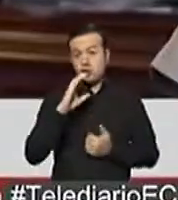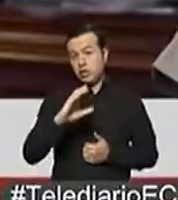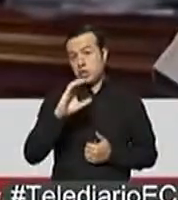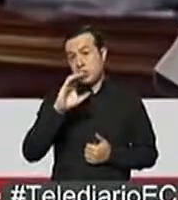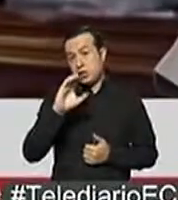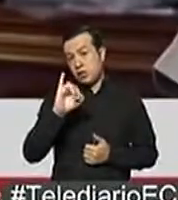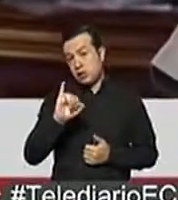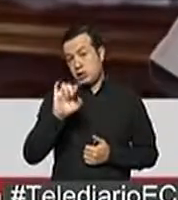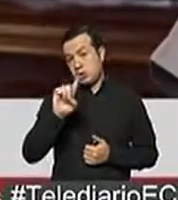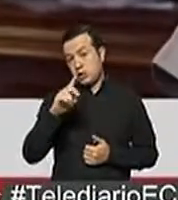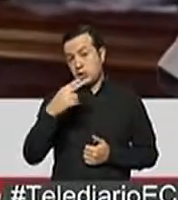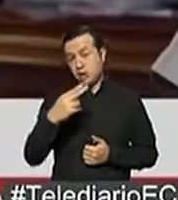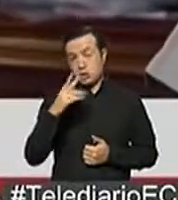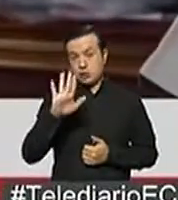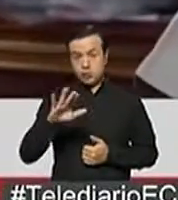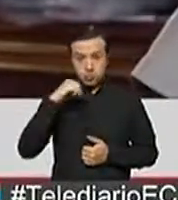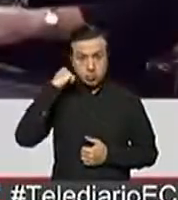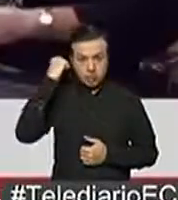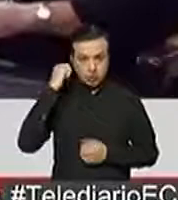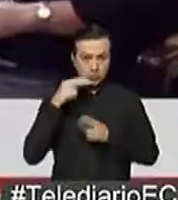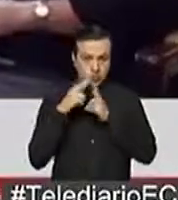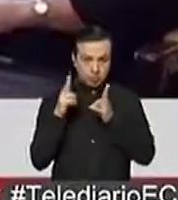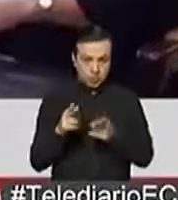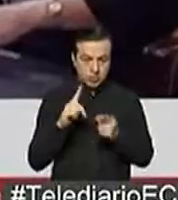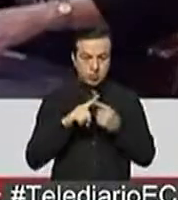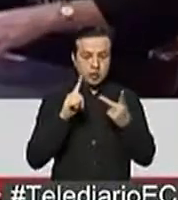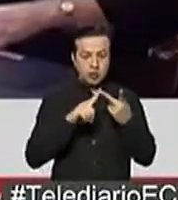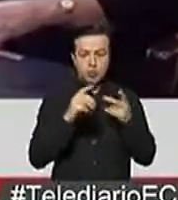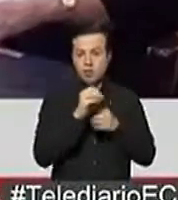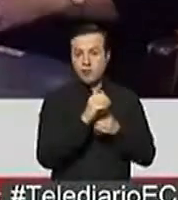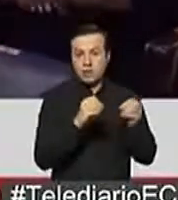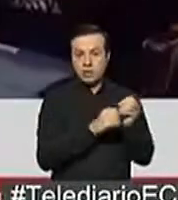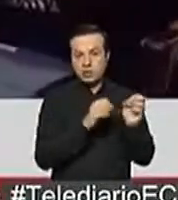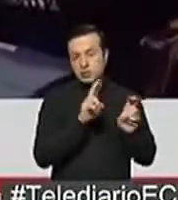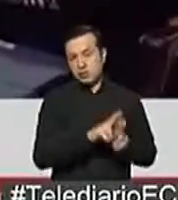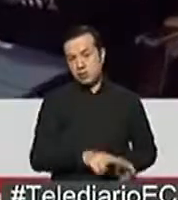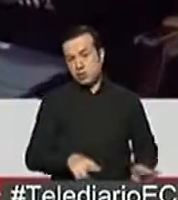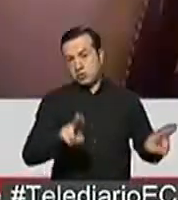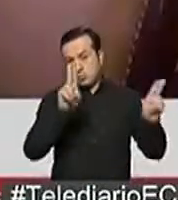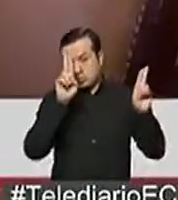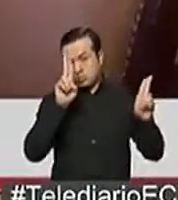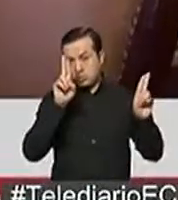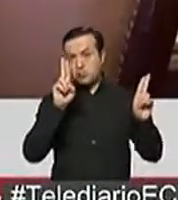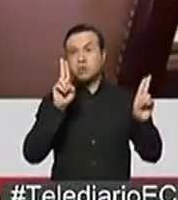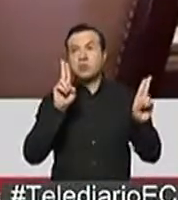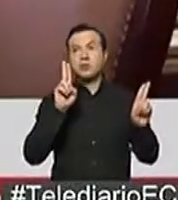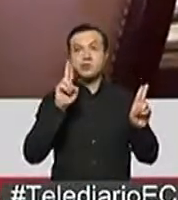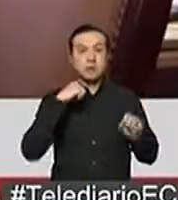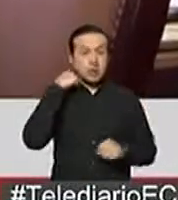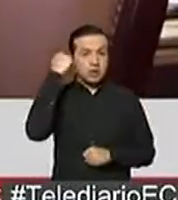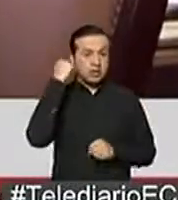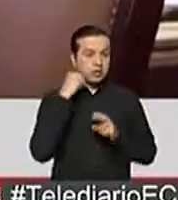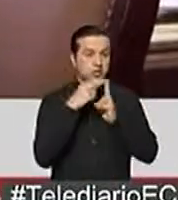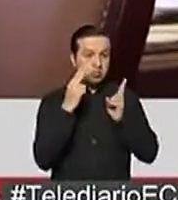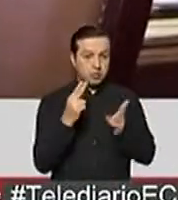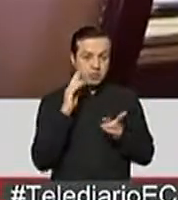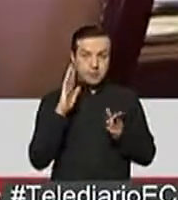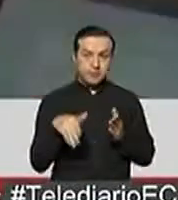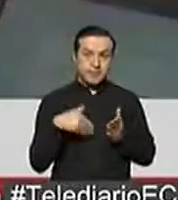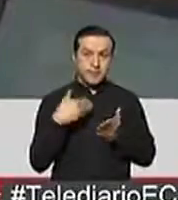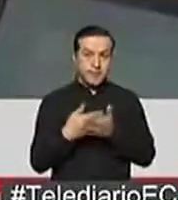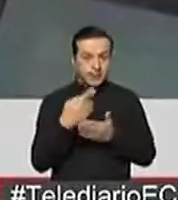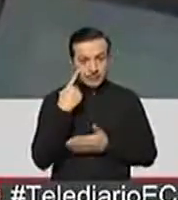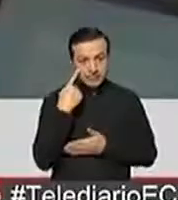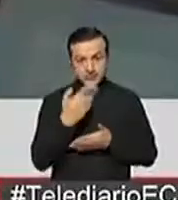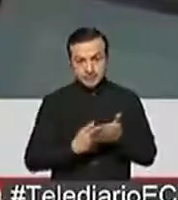Derechos Humanos, CIDH, y de la Oficina del Alto Comisionado de las Naciones Unidas para los Derechos Humanos, documentó